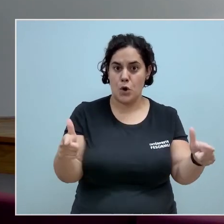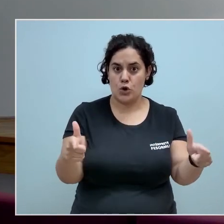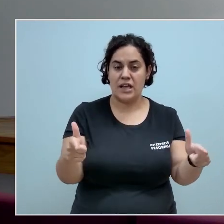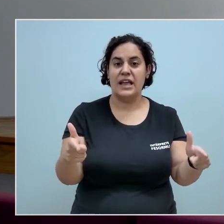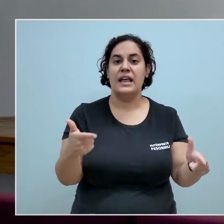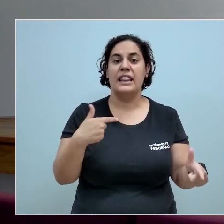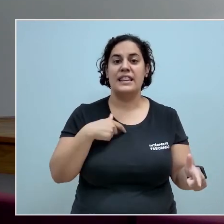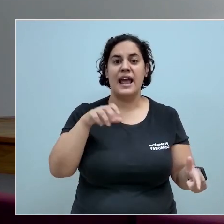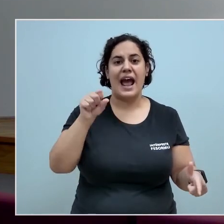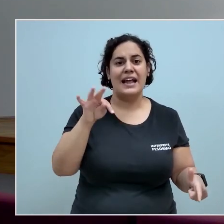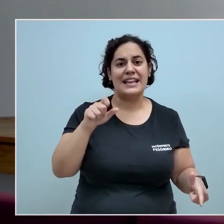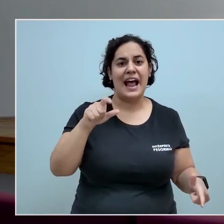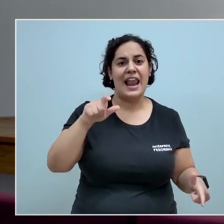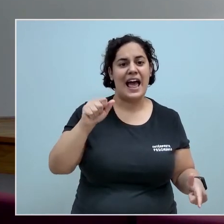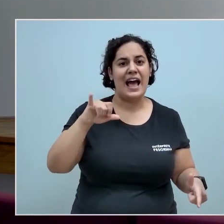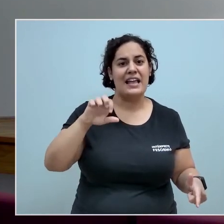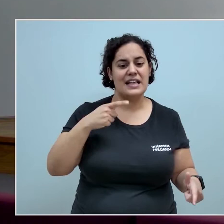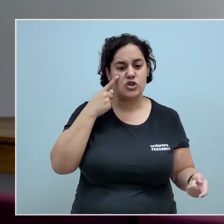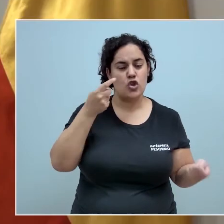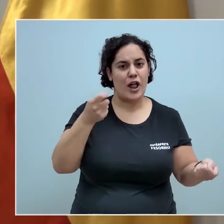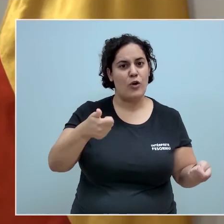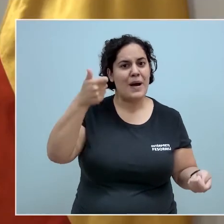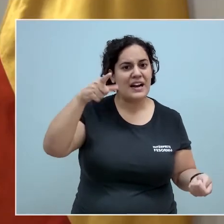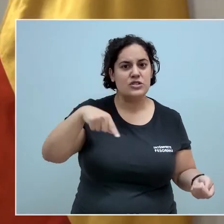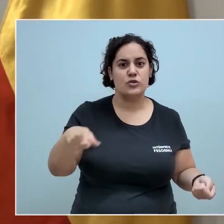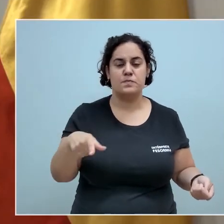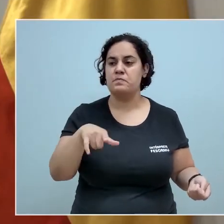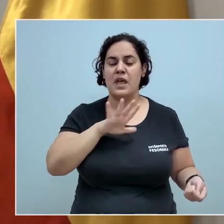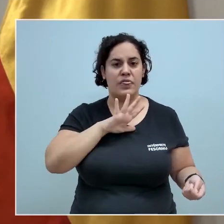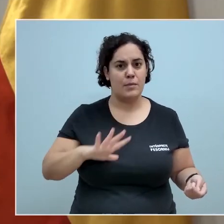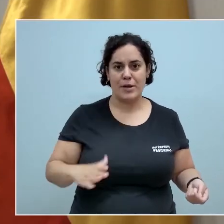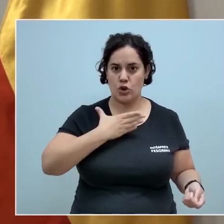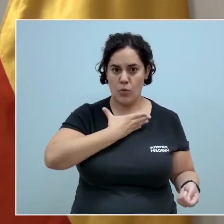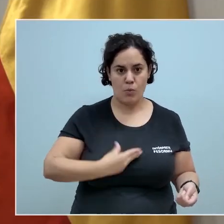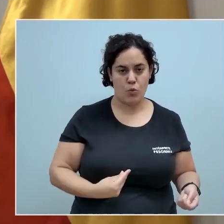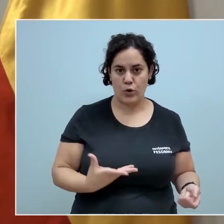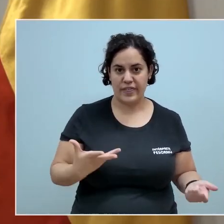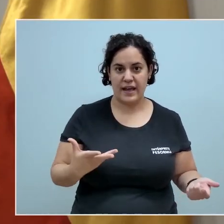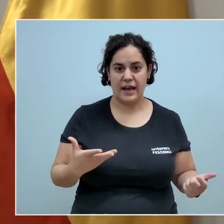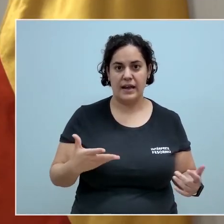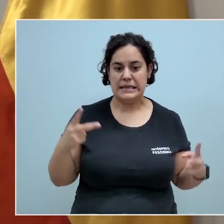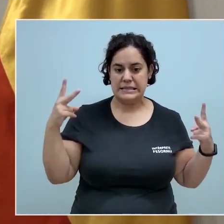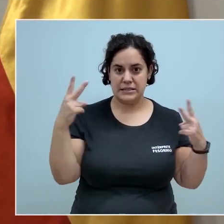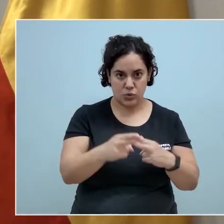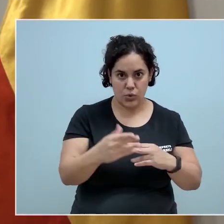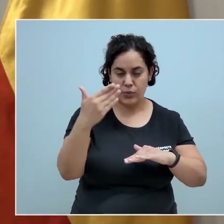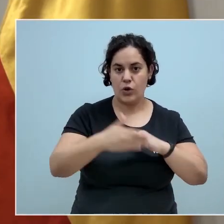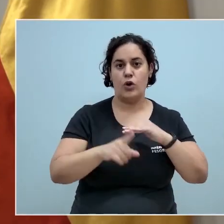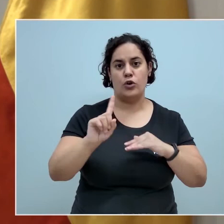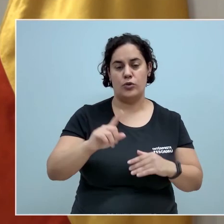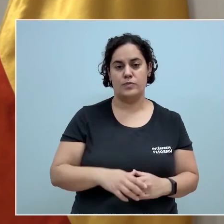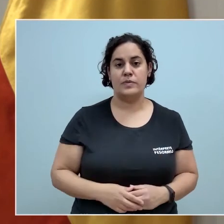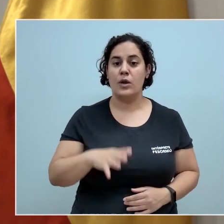planteado restricciones también para el municipio de Murcia. En principio no. En principio el brote de Atalayas está, digamos, en